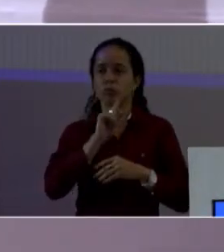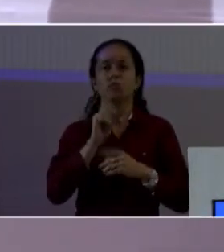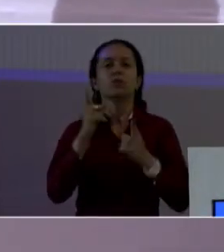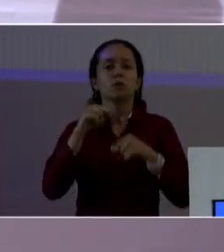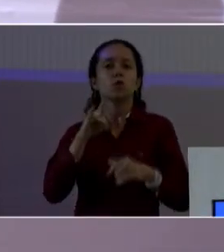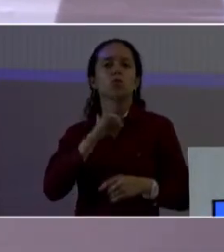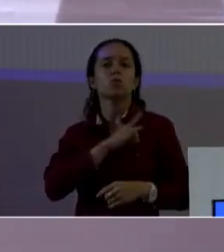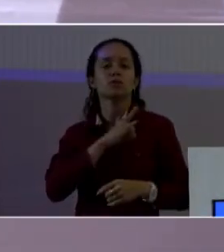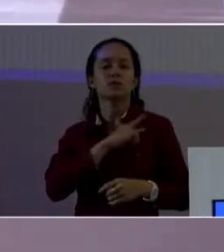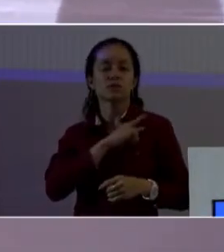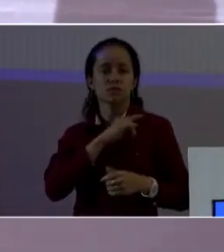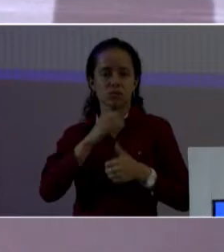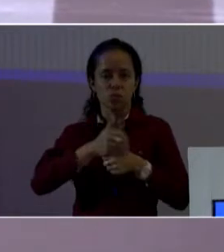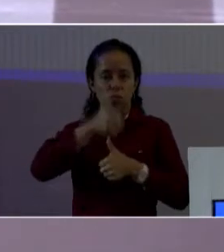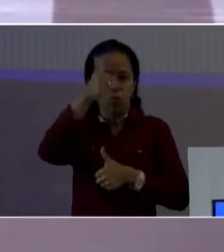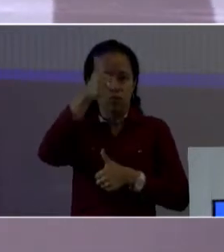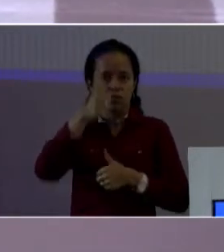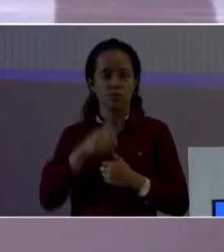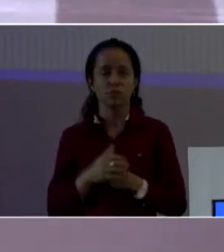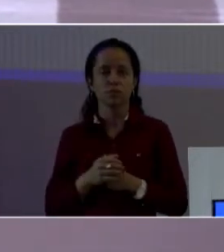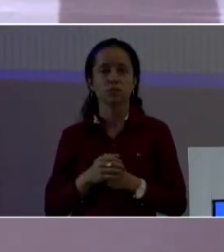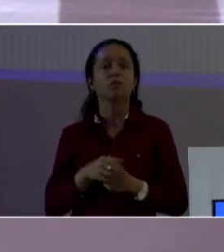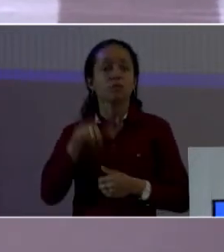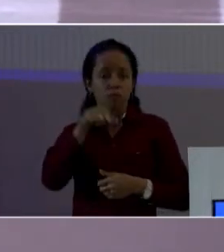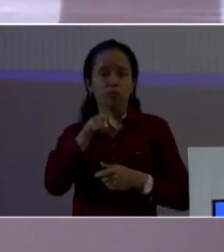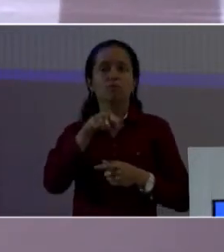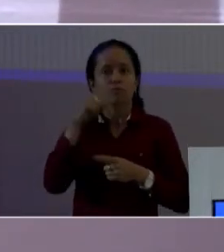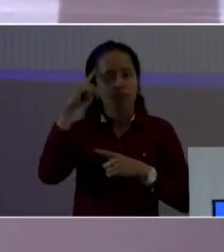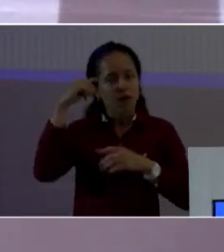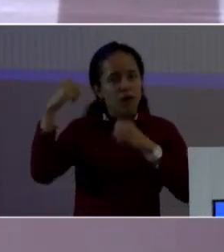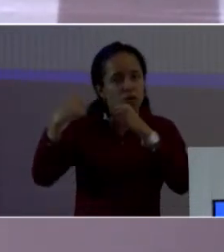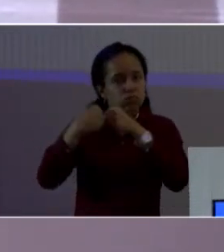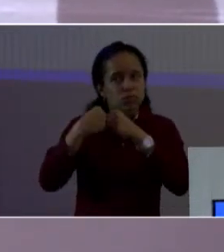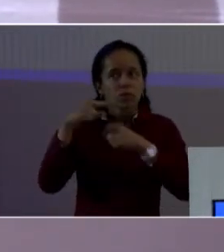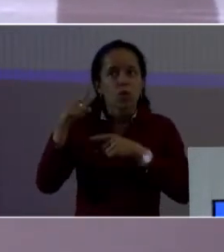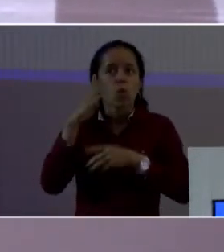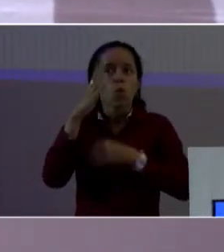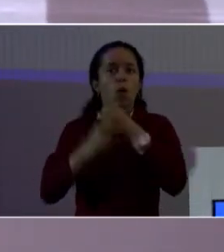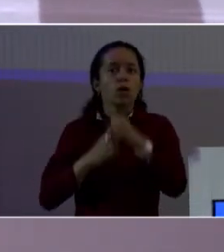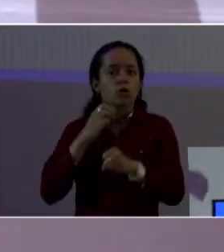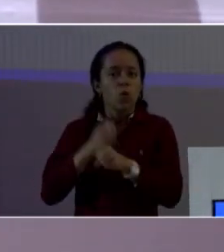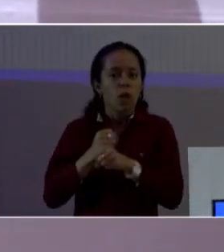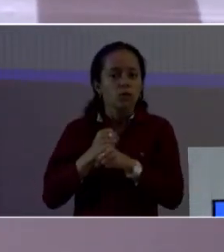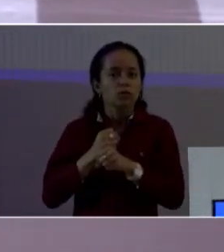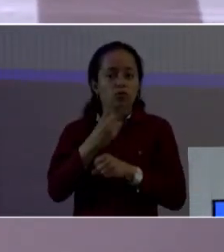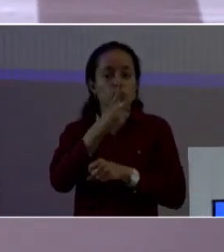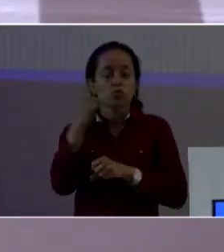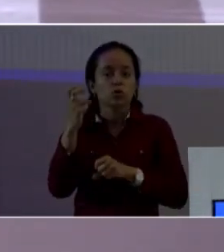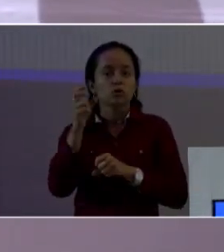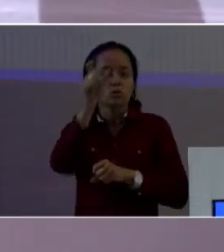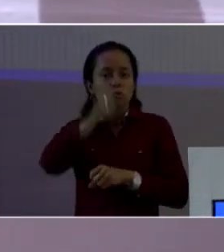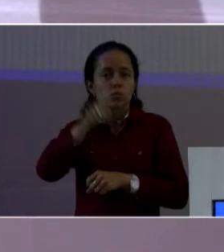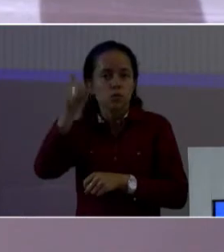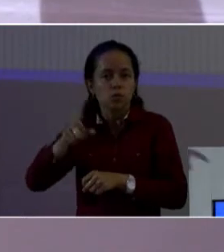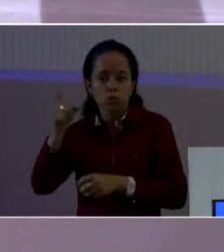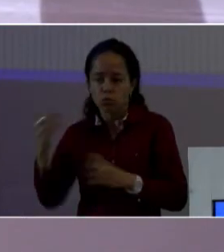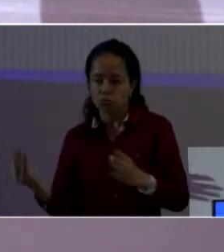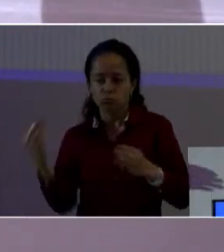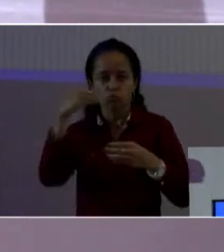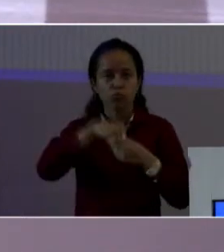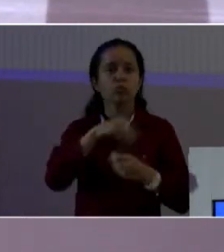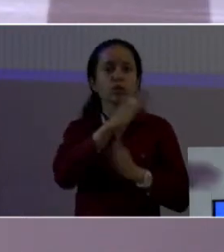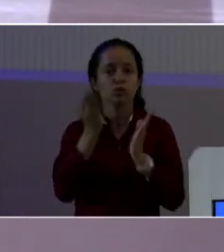de Santander, con la UDES, una alianza que se ha tejido por más de 4 años con más de 200 personas hoy en proceso de